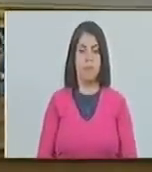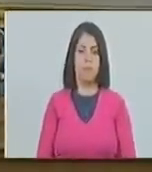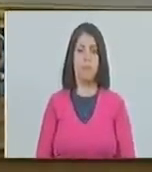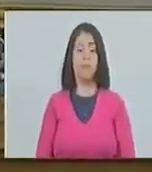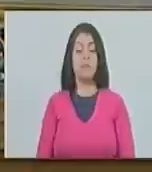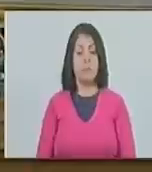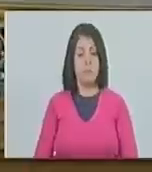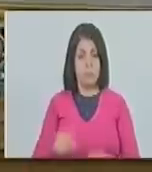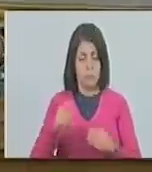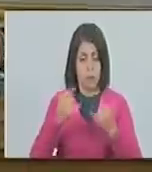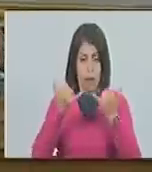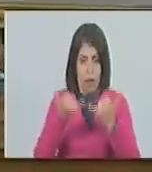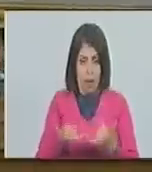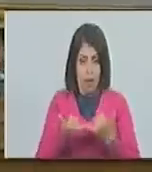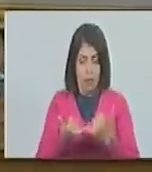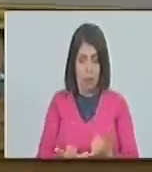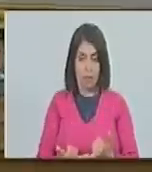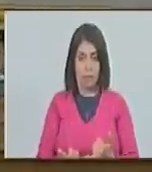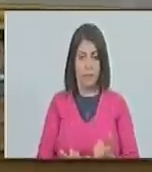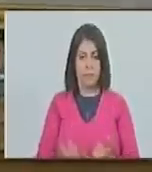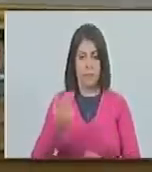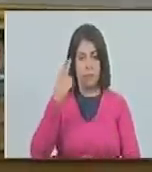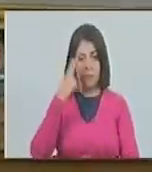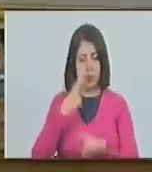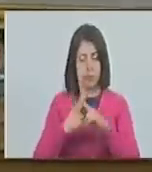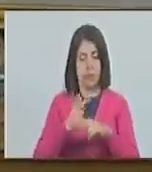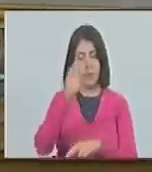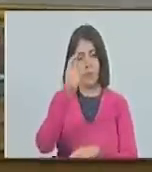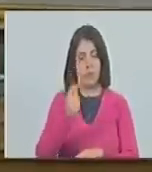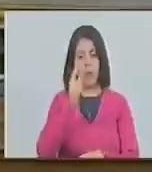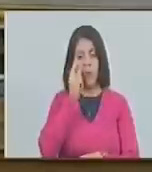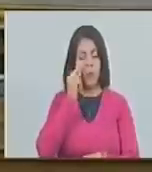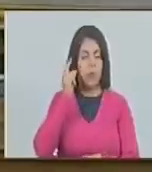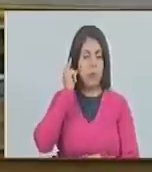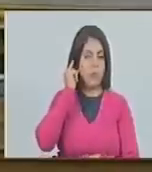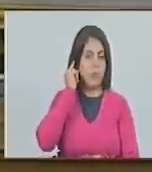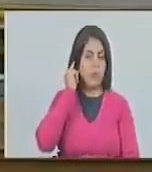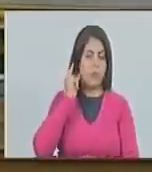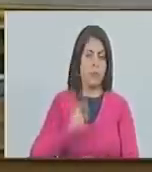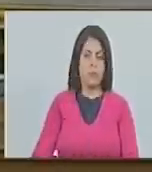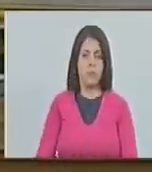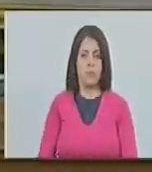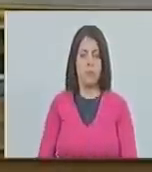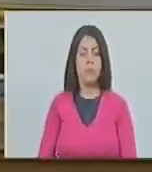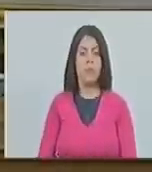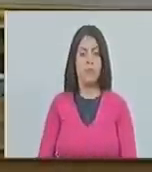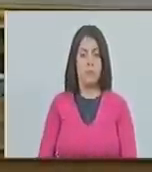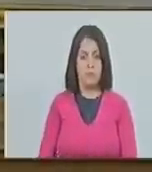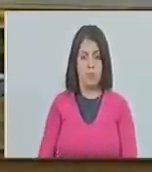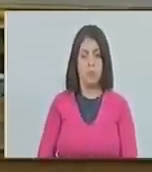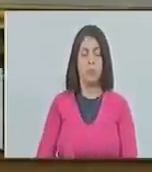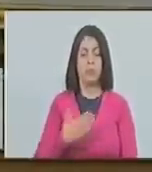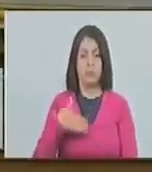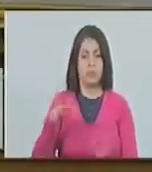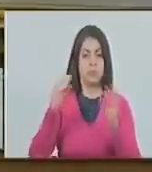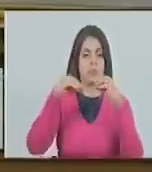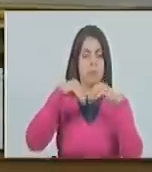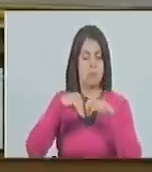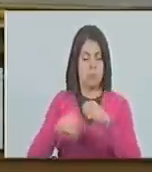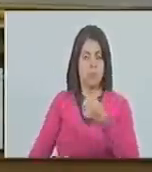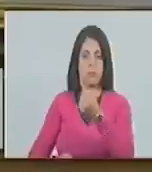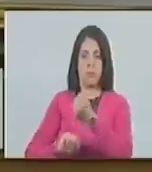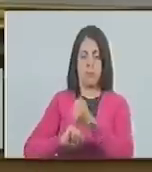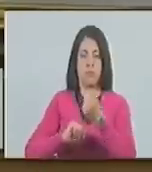En consideración, las honorables diputadas y los honorables diputados que estén a